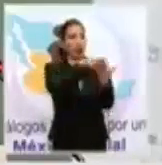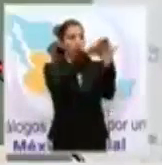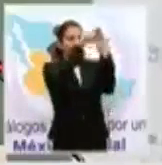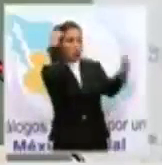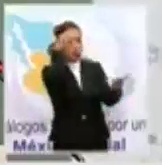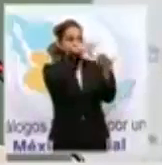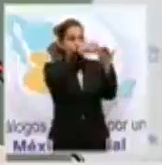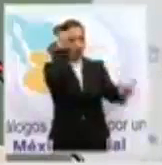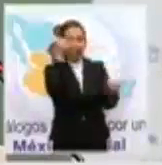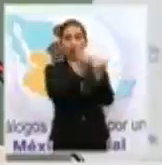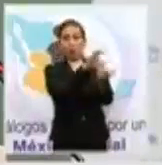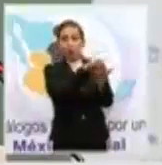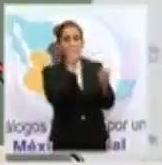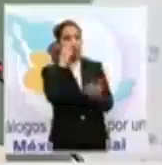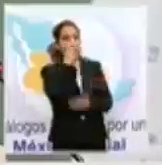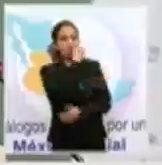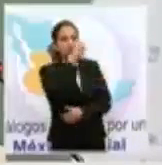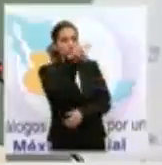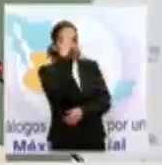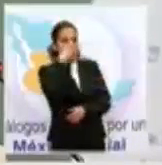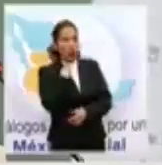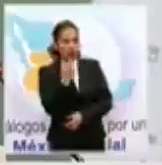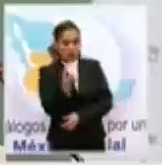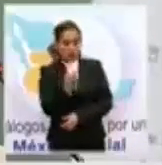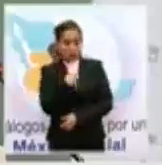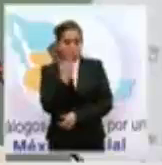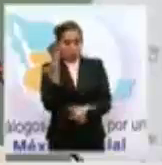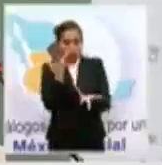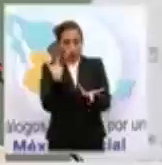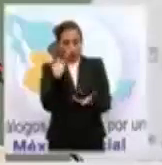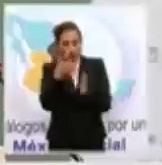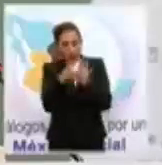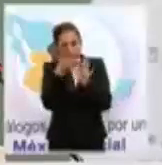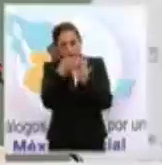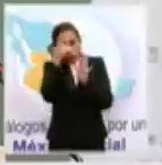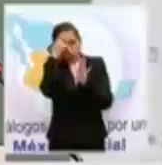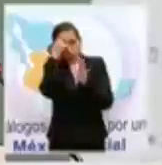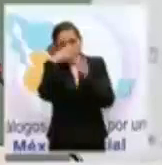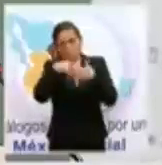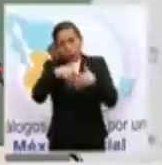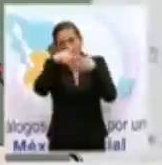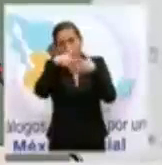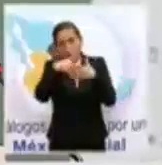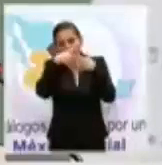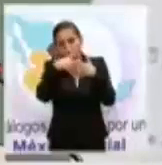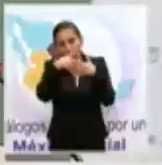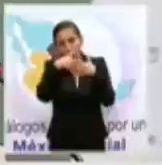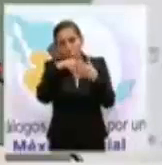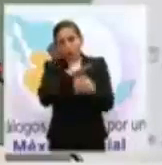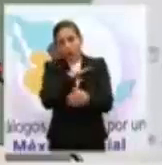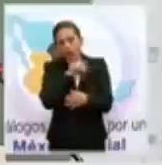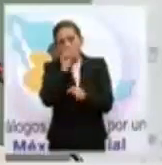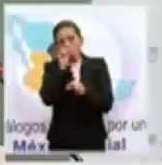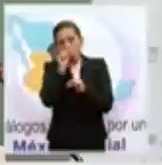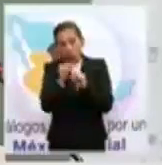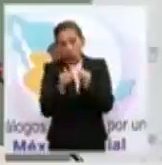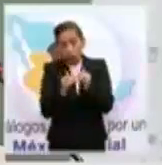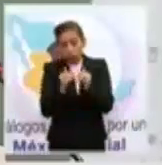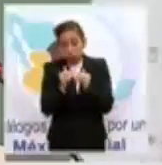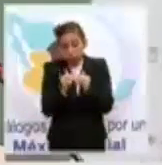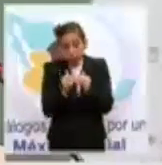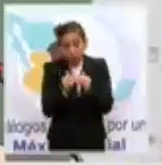imitación, por observación o por construcción propia, y hay poco camino recorrido en